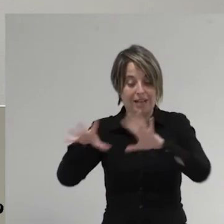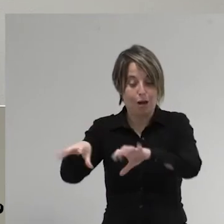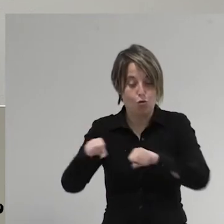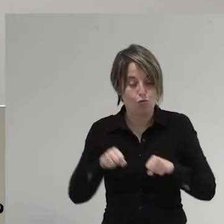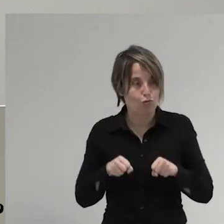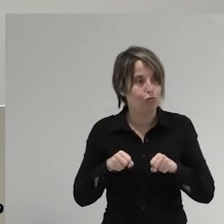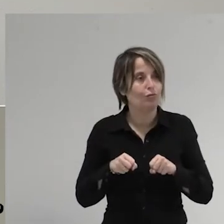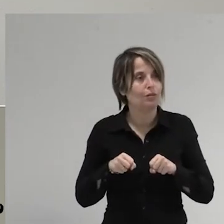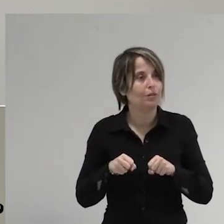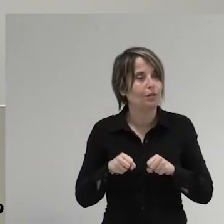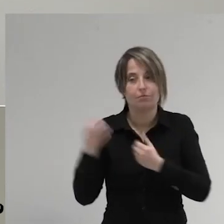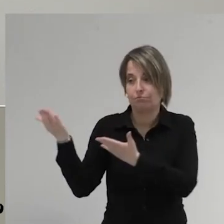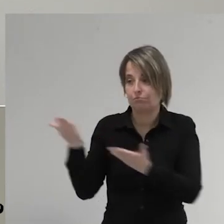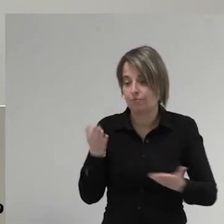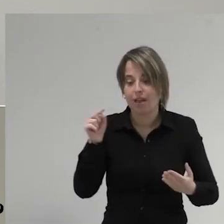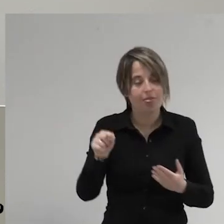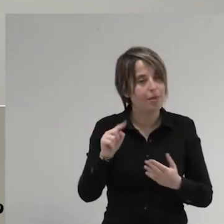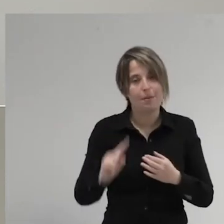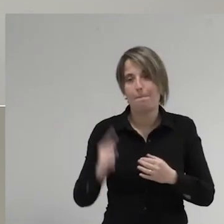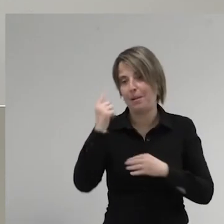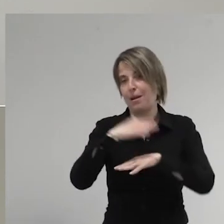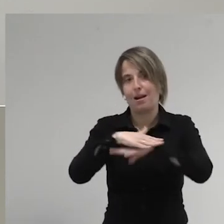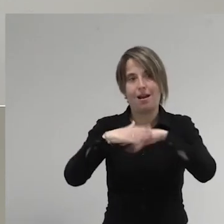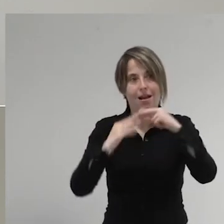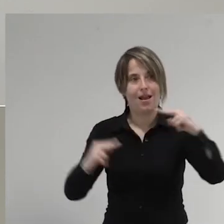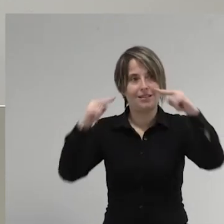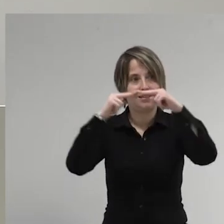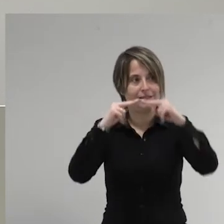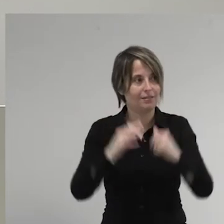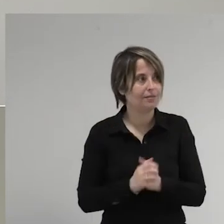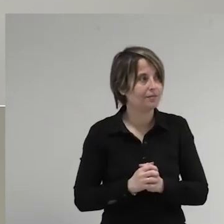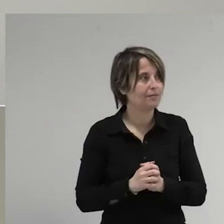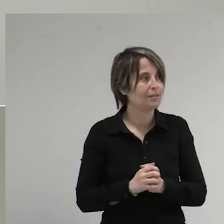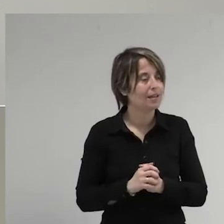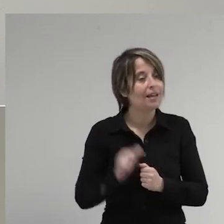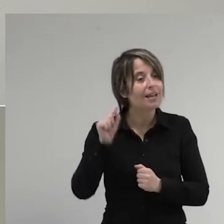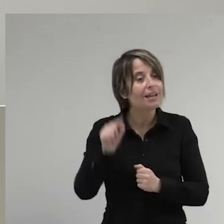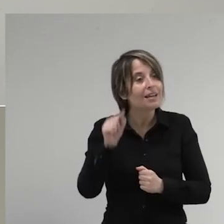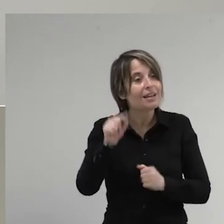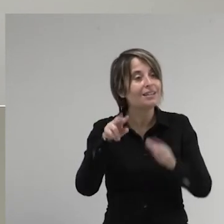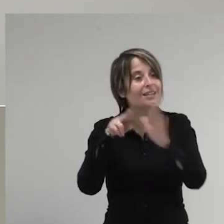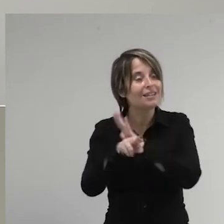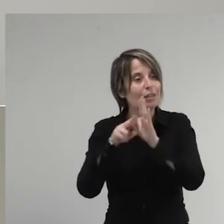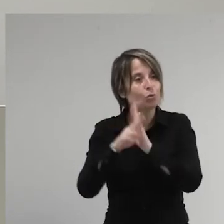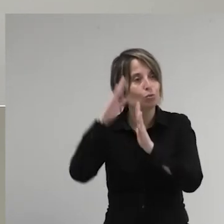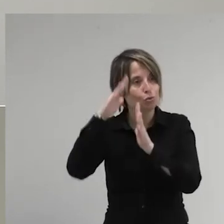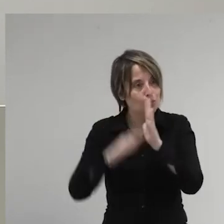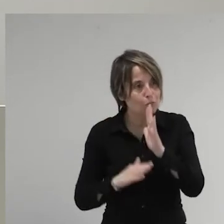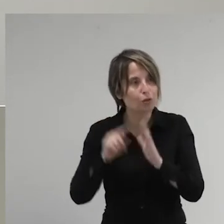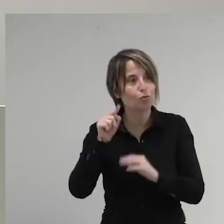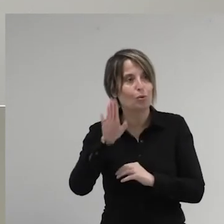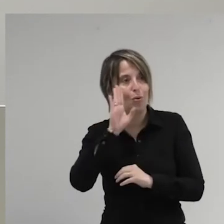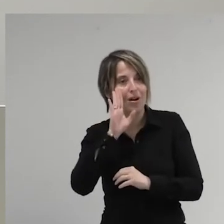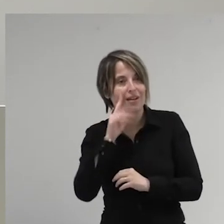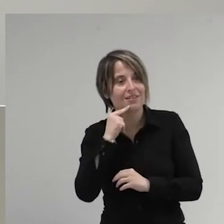que ser ese el primer escalón, ¿no? Cuando se llega. Y es el que menos recursos tiene y el que, como tú has